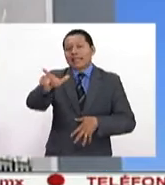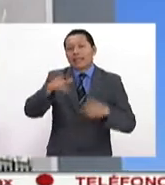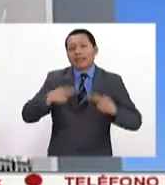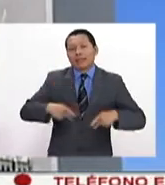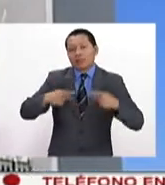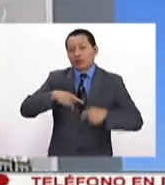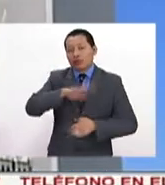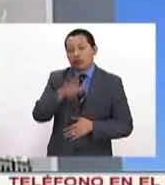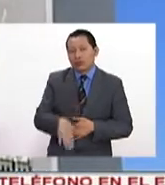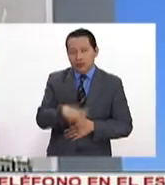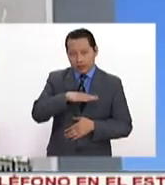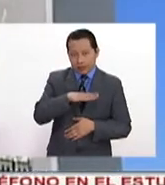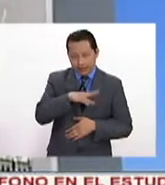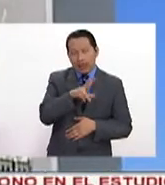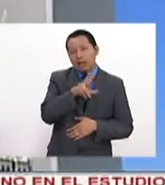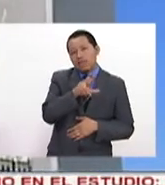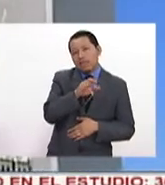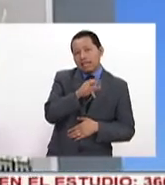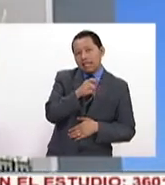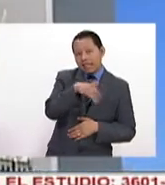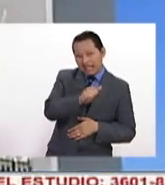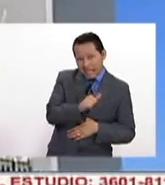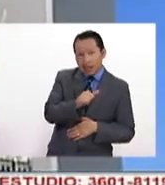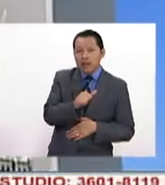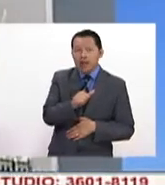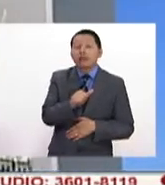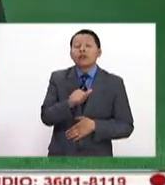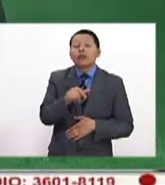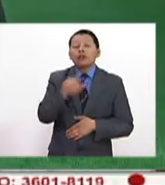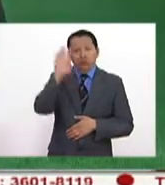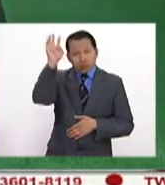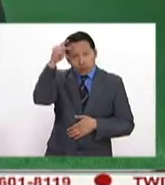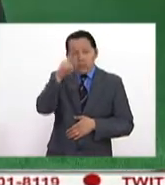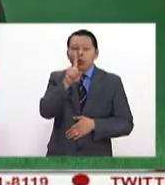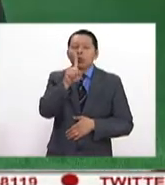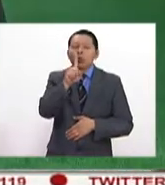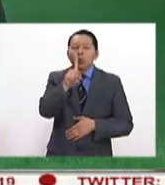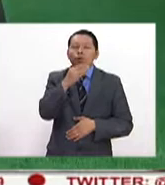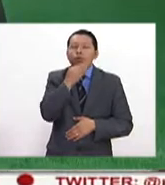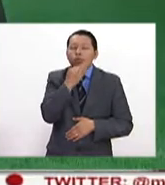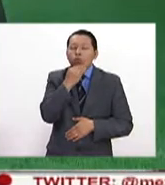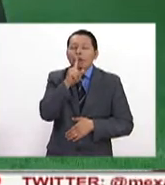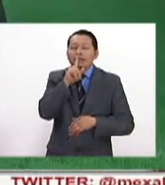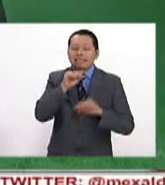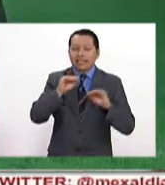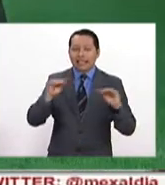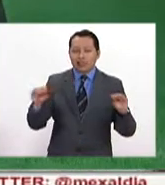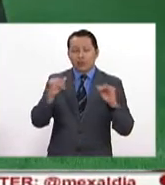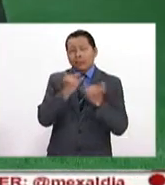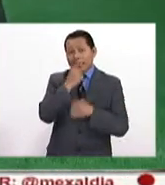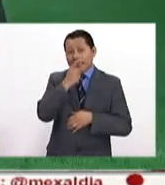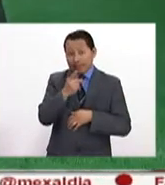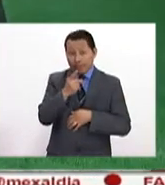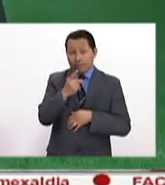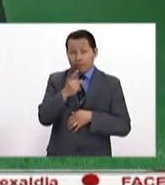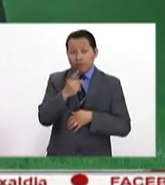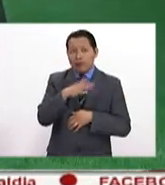2.977. Desde Arlington, Virginia, Trump guardó un minuto de silencio y aseguró que la guerra en contra del terrorismo no cesará.